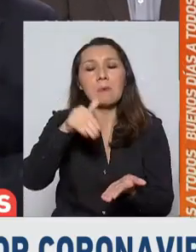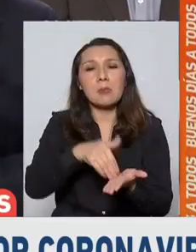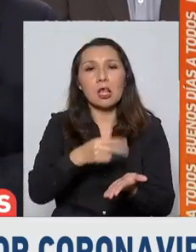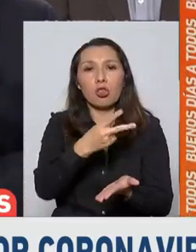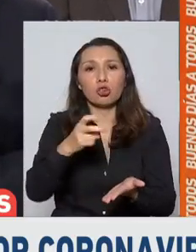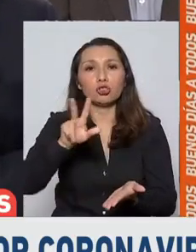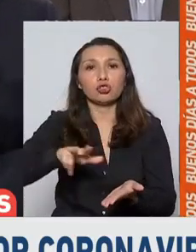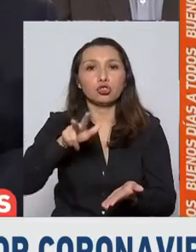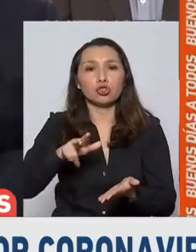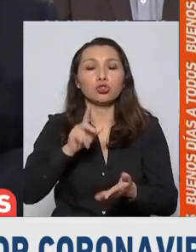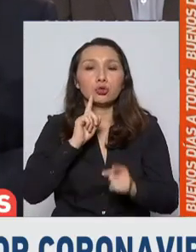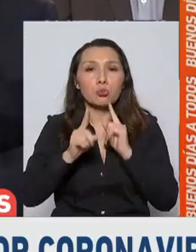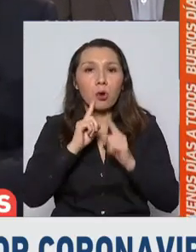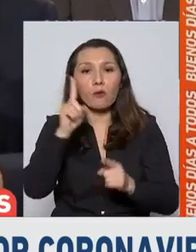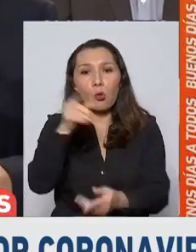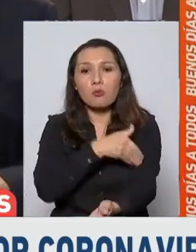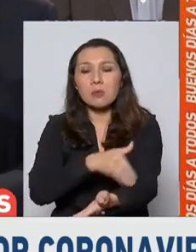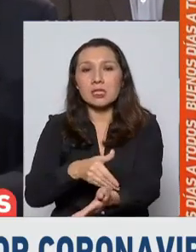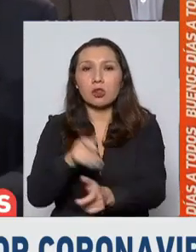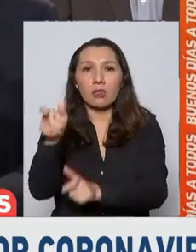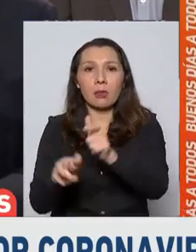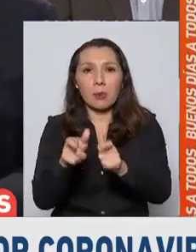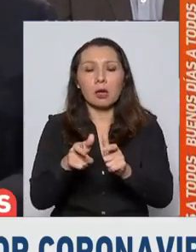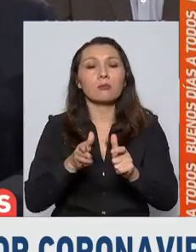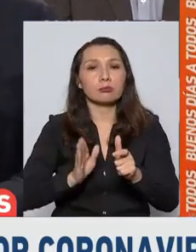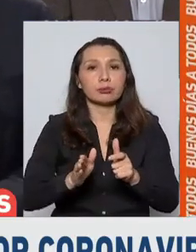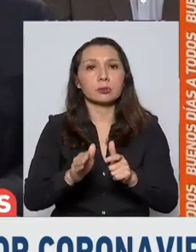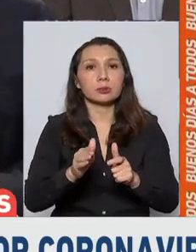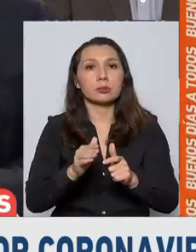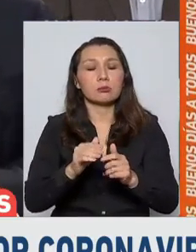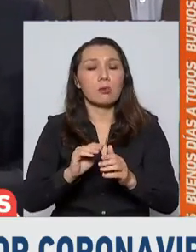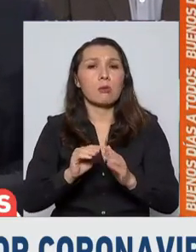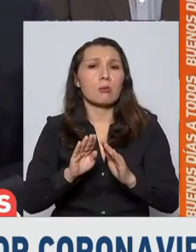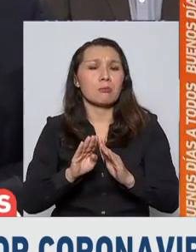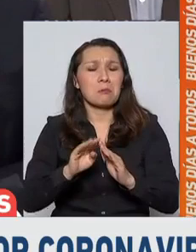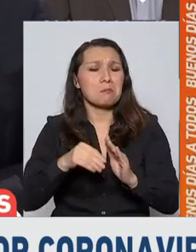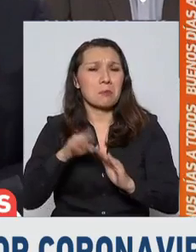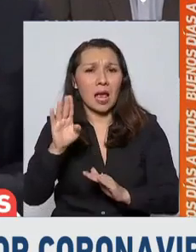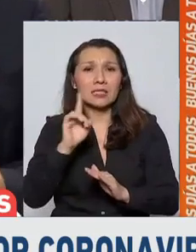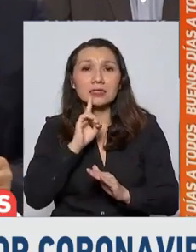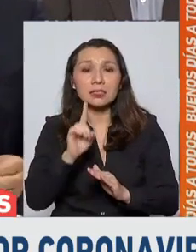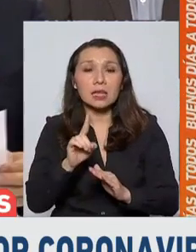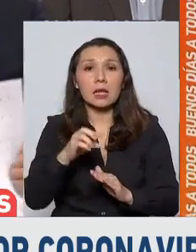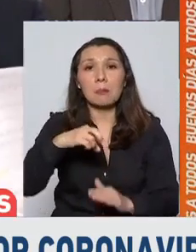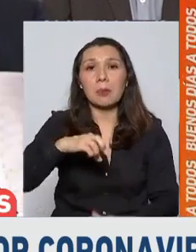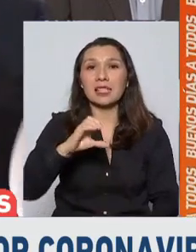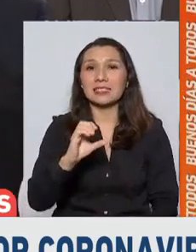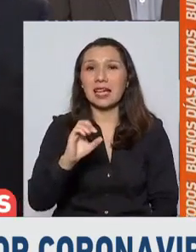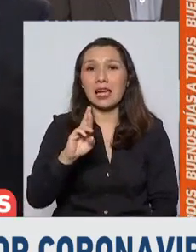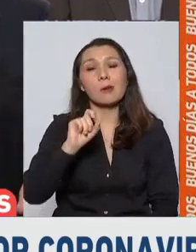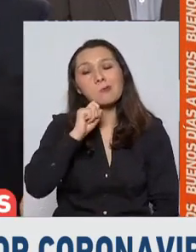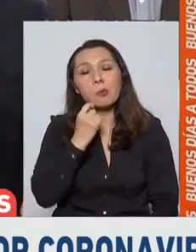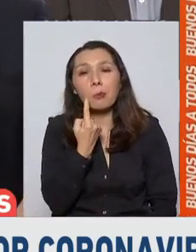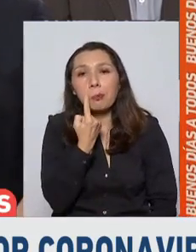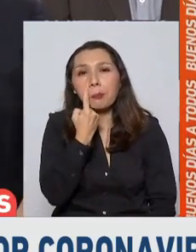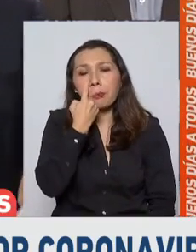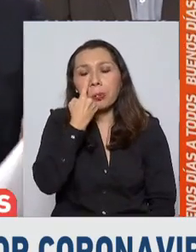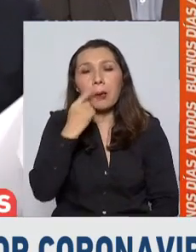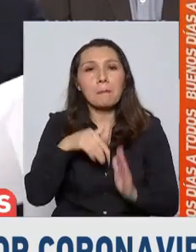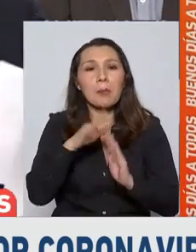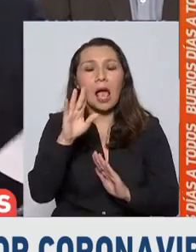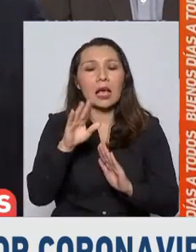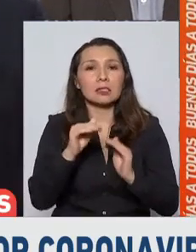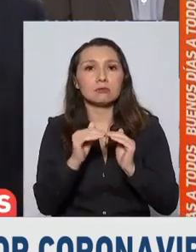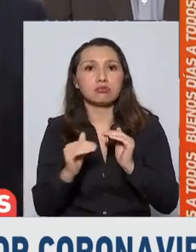6.218 exámenes por millón de habitantes, manteniéndose por lejos como PCR, me refiero, como la más